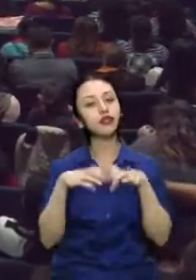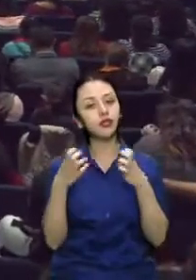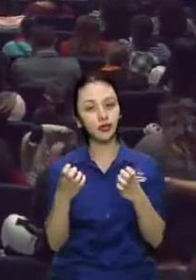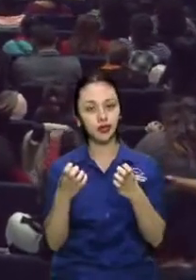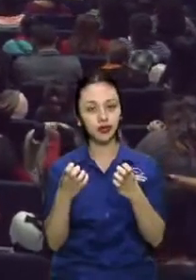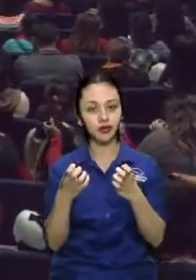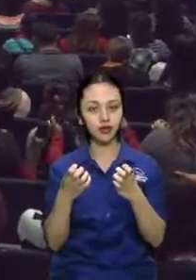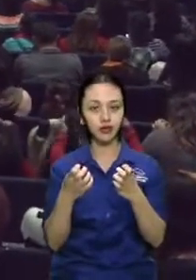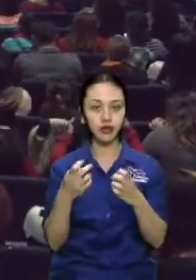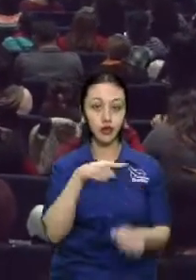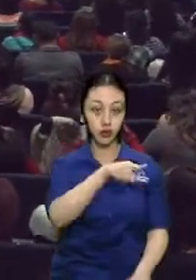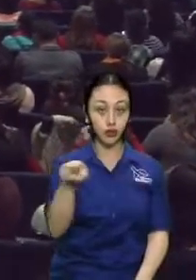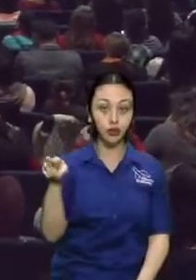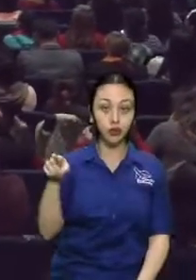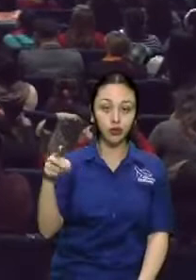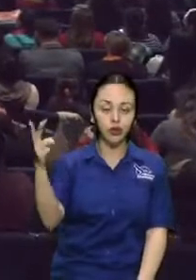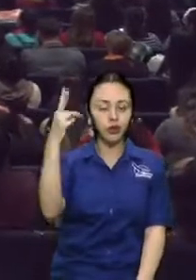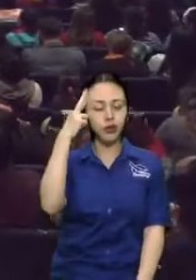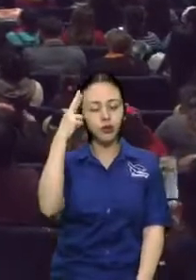resumen,